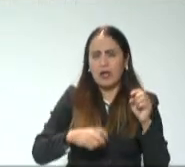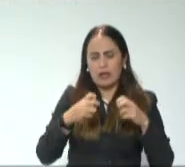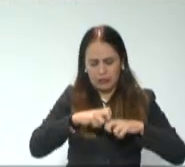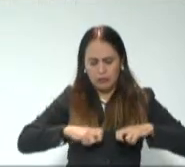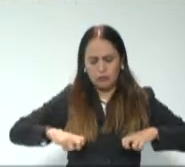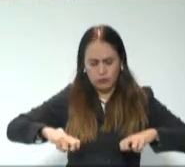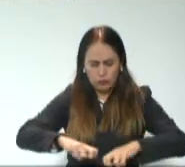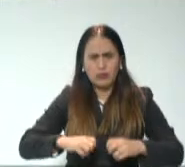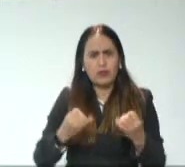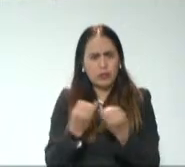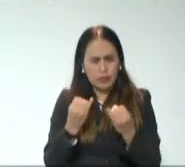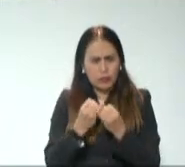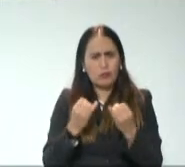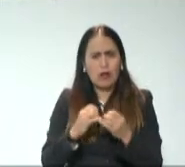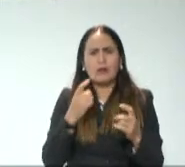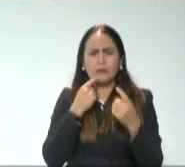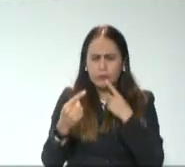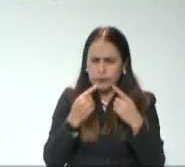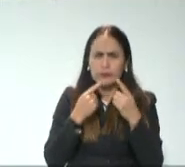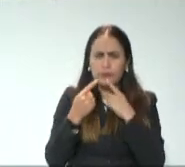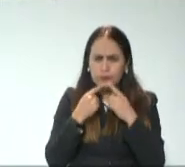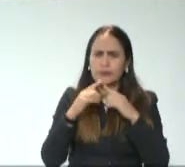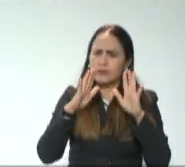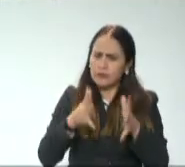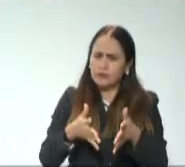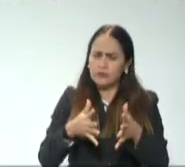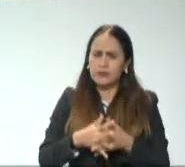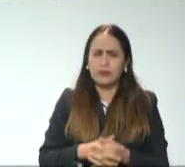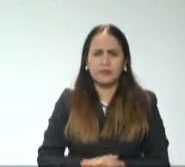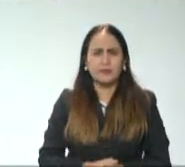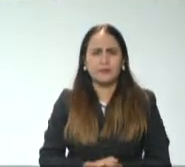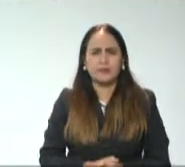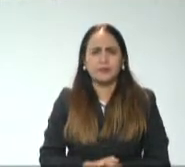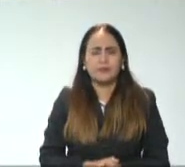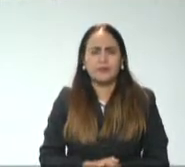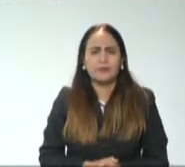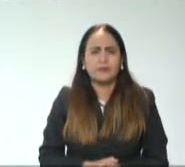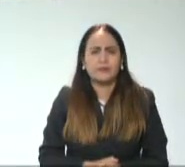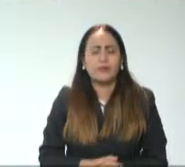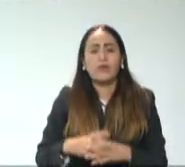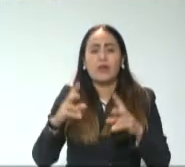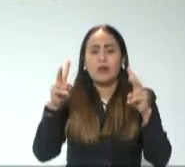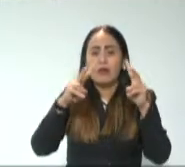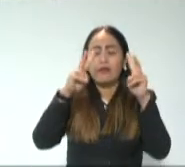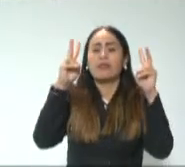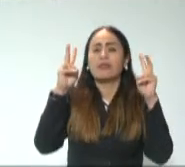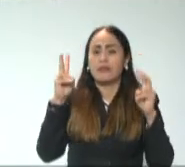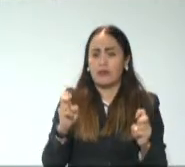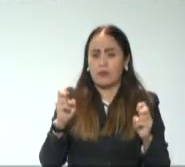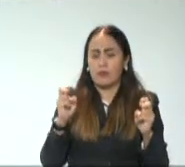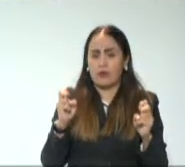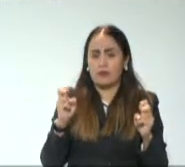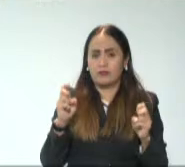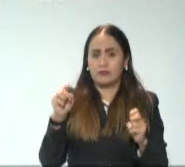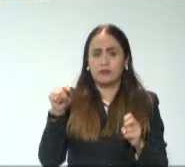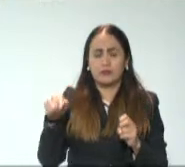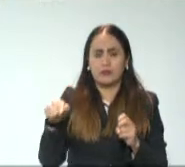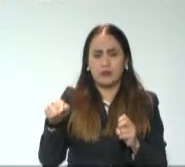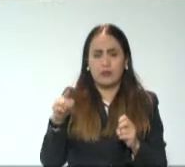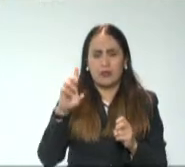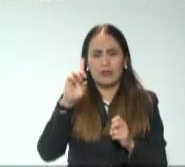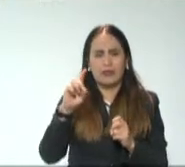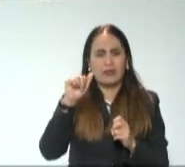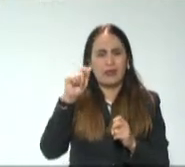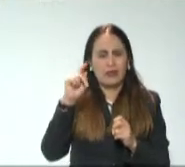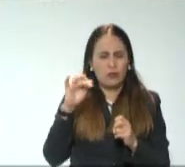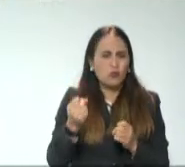comisionados y las comisionadas del instituto ahora bien eh uno de los temas no solamente sobre los datos de